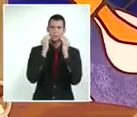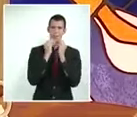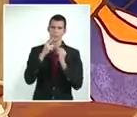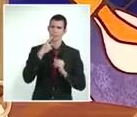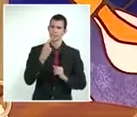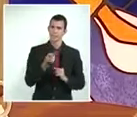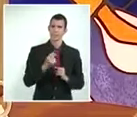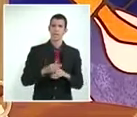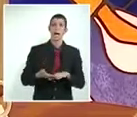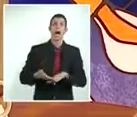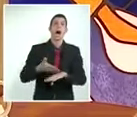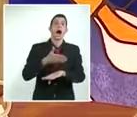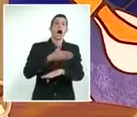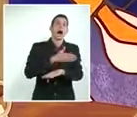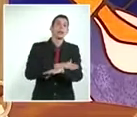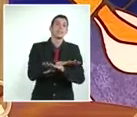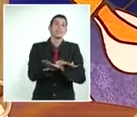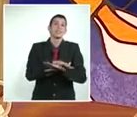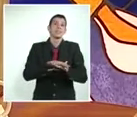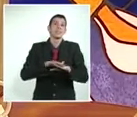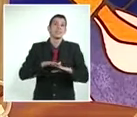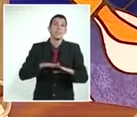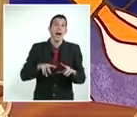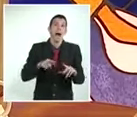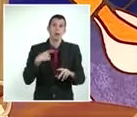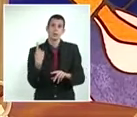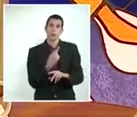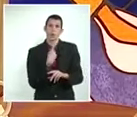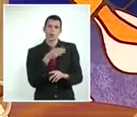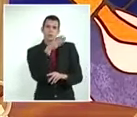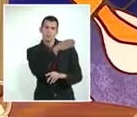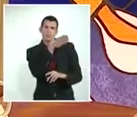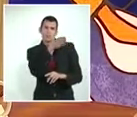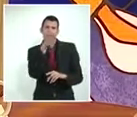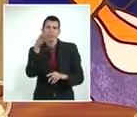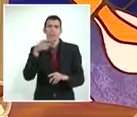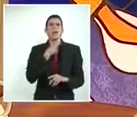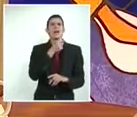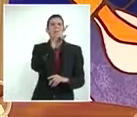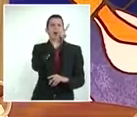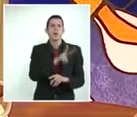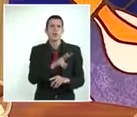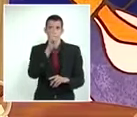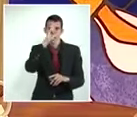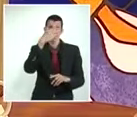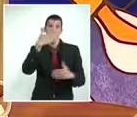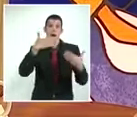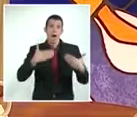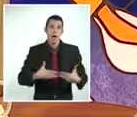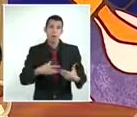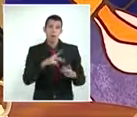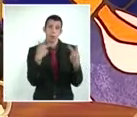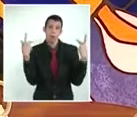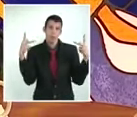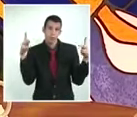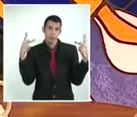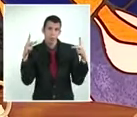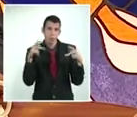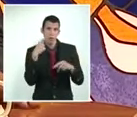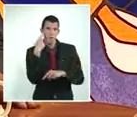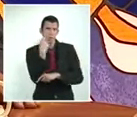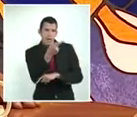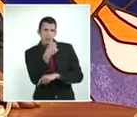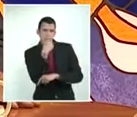sido sometidos a una inspección rigurosa por autoridades de la salud y se han creado las